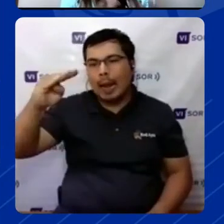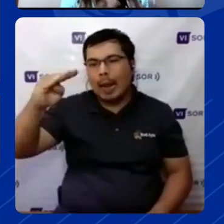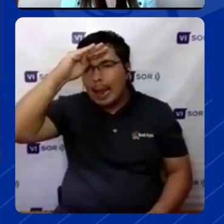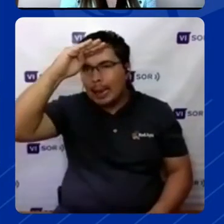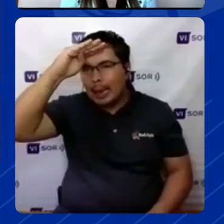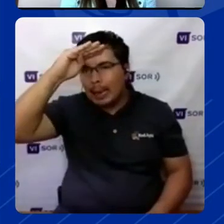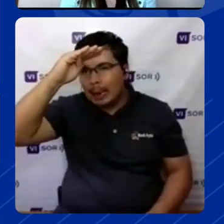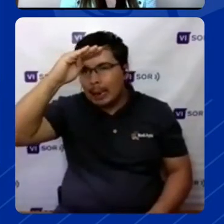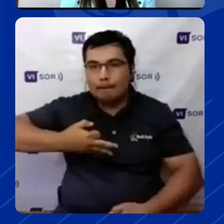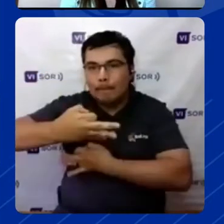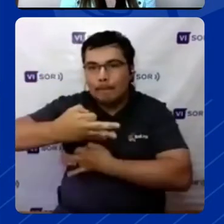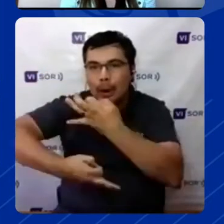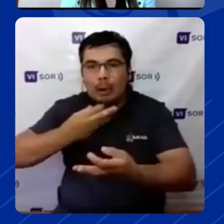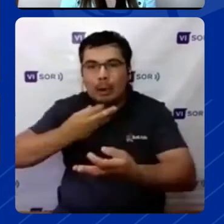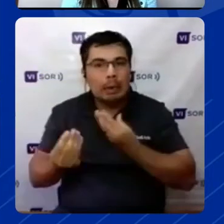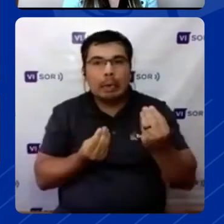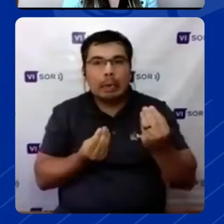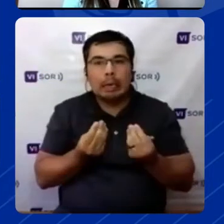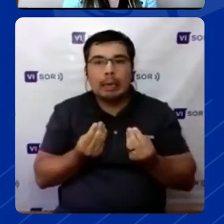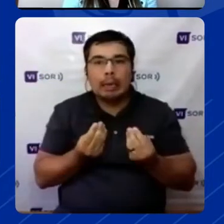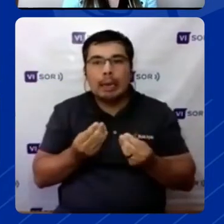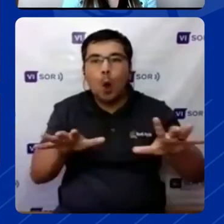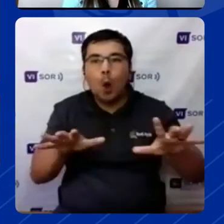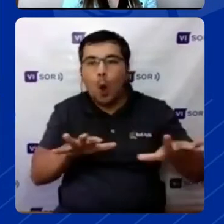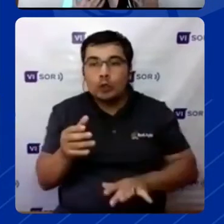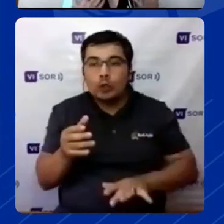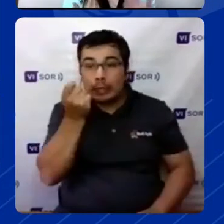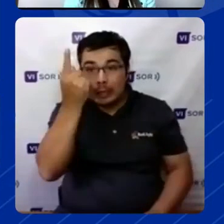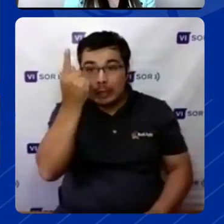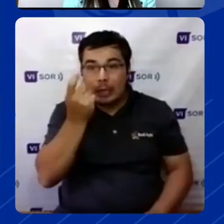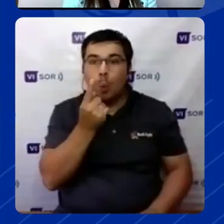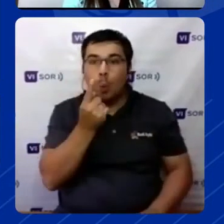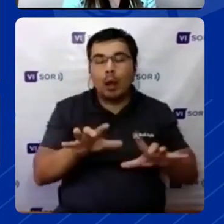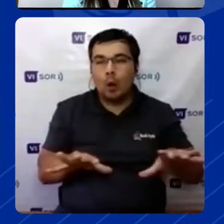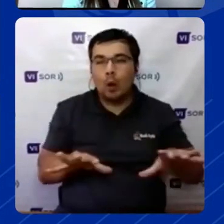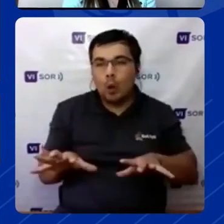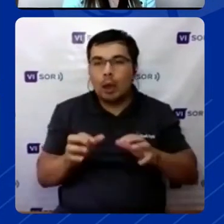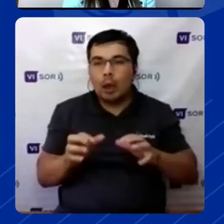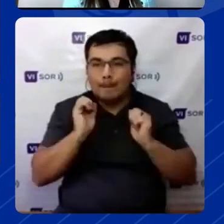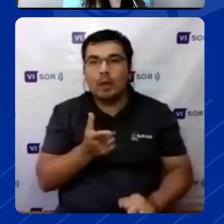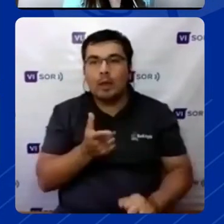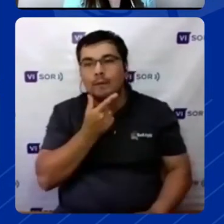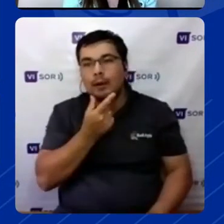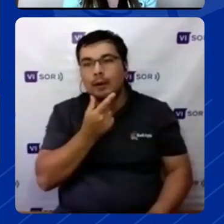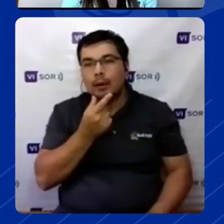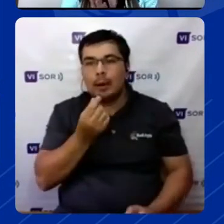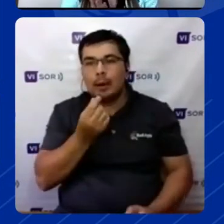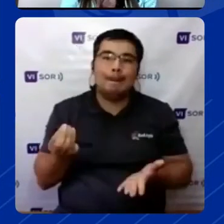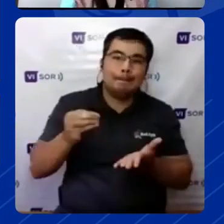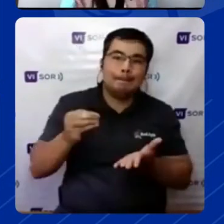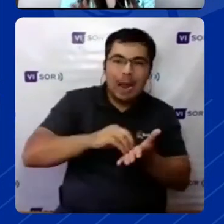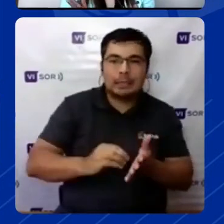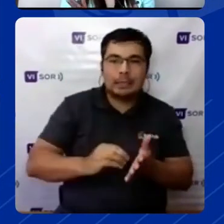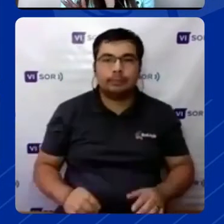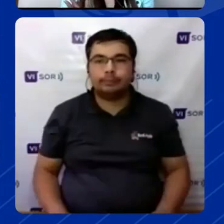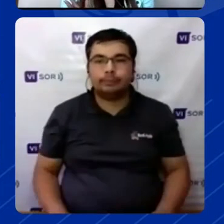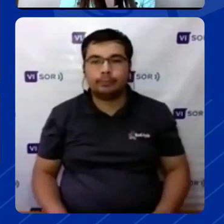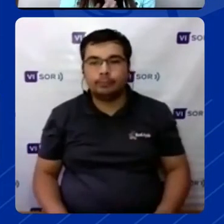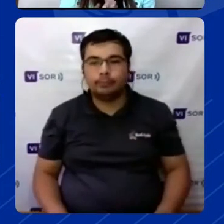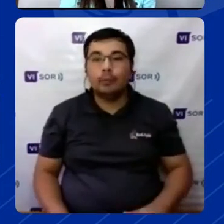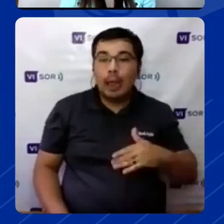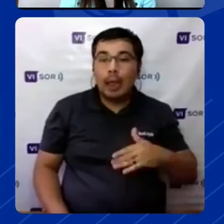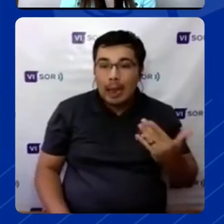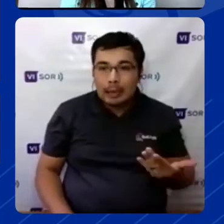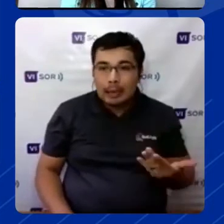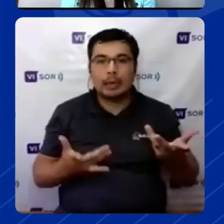qué cosas se entienden y qué cosas todavía se pueden facilitar aún más. ¿Ya? Así que eso fue la